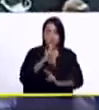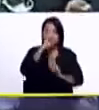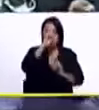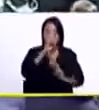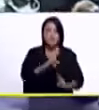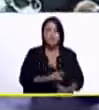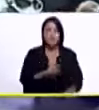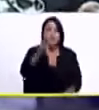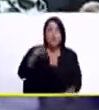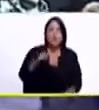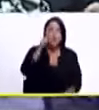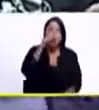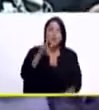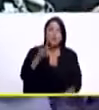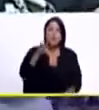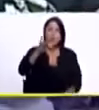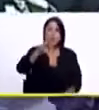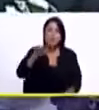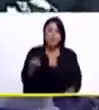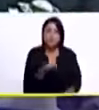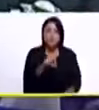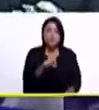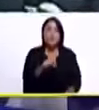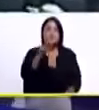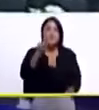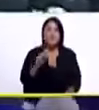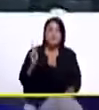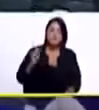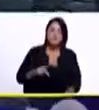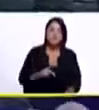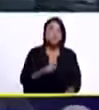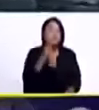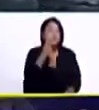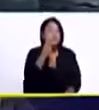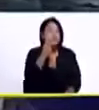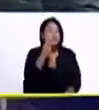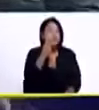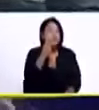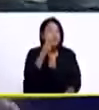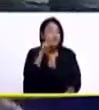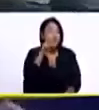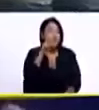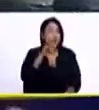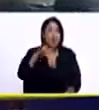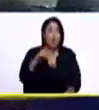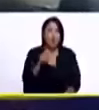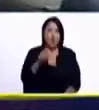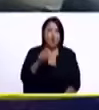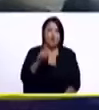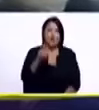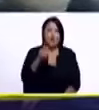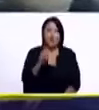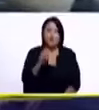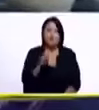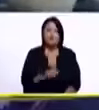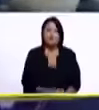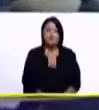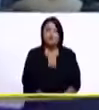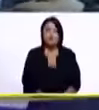Luis Augusto Romero, ya lo nombré, claro que sí. Está muy pendiente de ti, Jorge. ¿Ah?